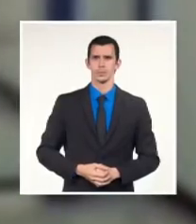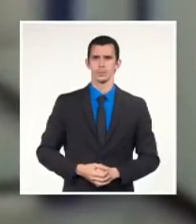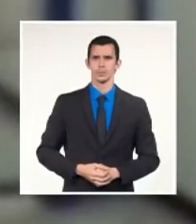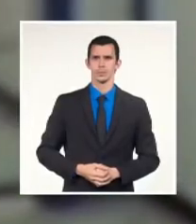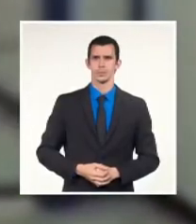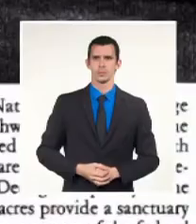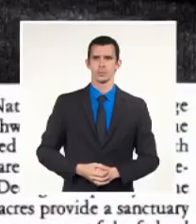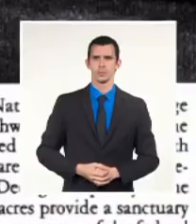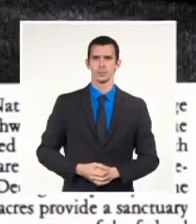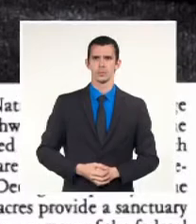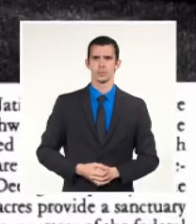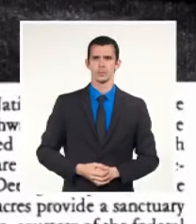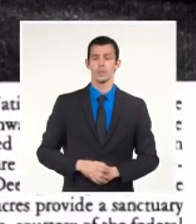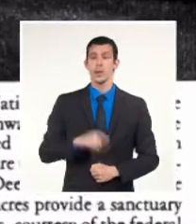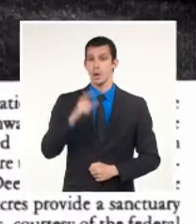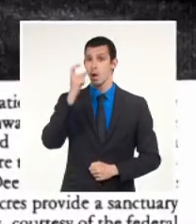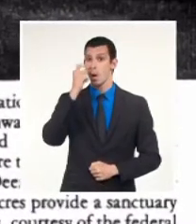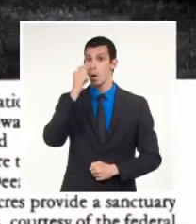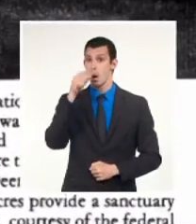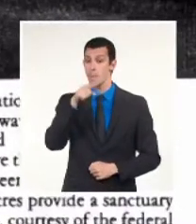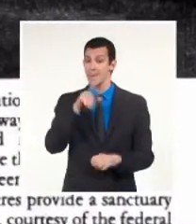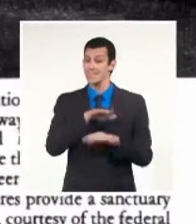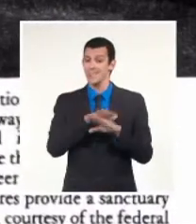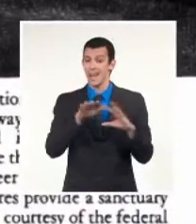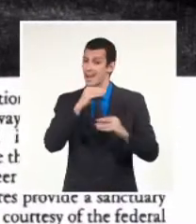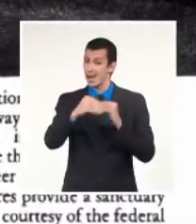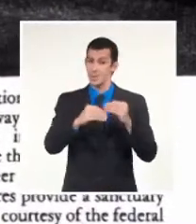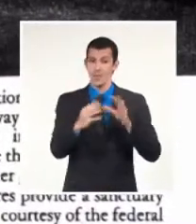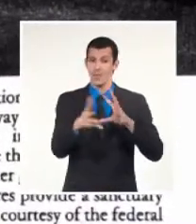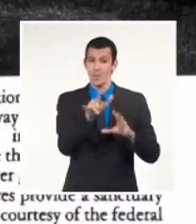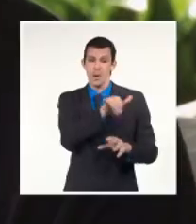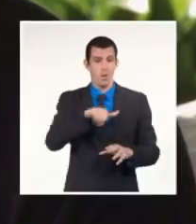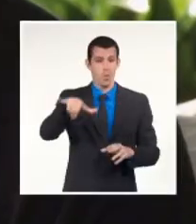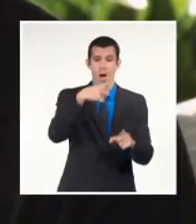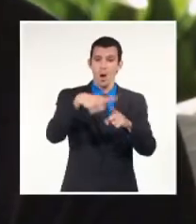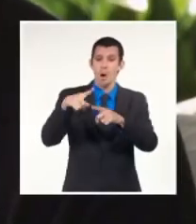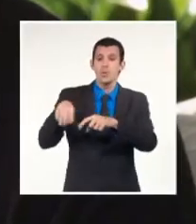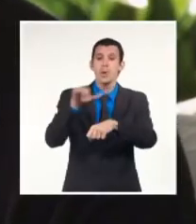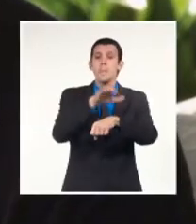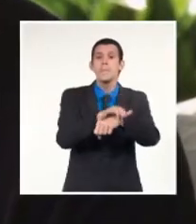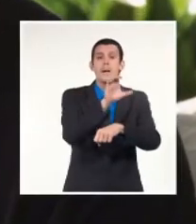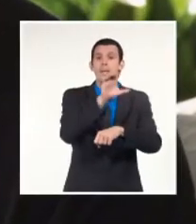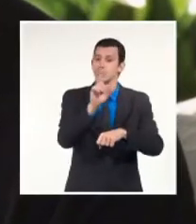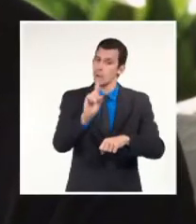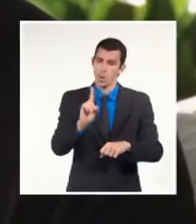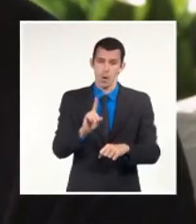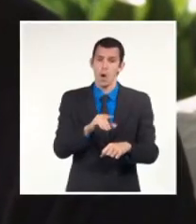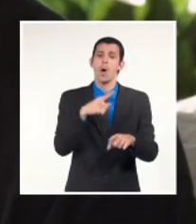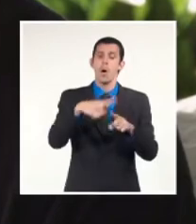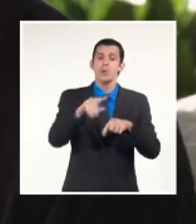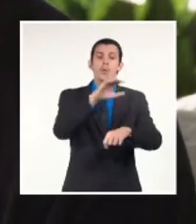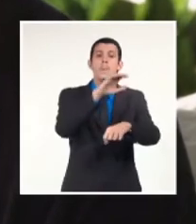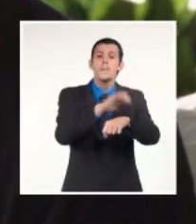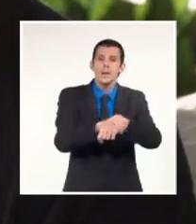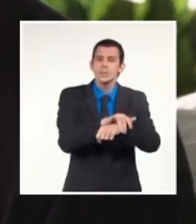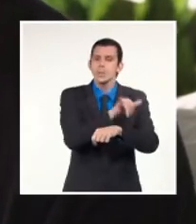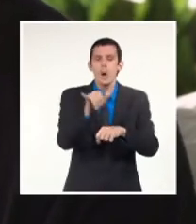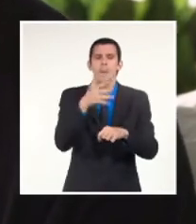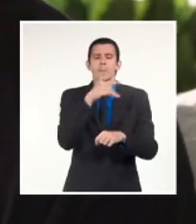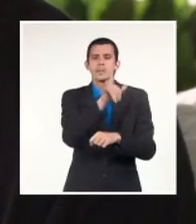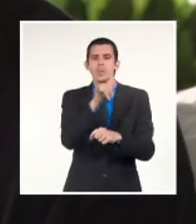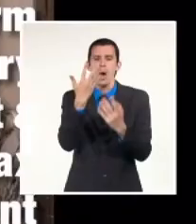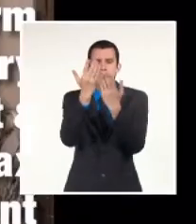sensorial. Amnistía Internacional catalogó lo que estaba pasando en Marion como un